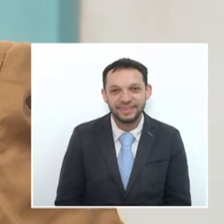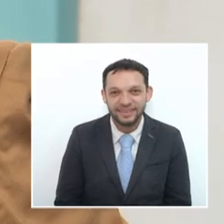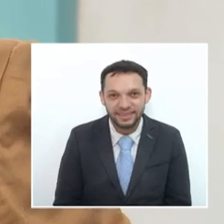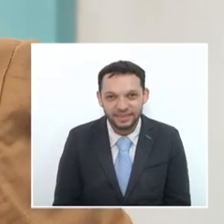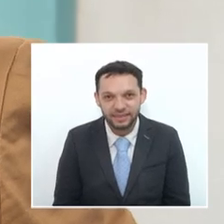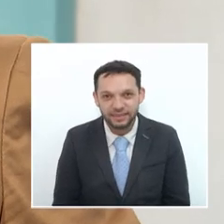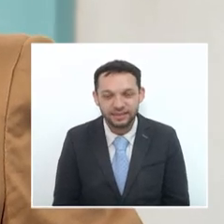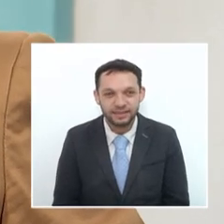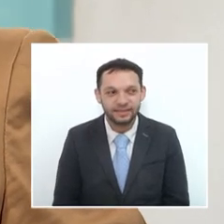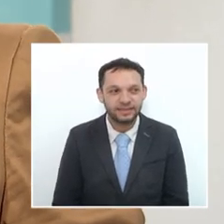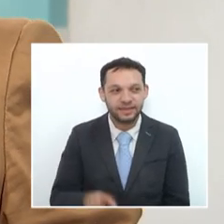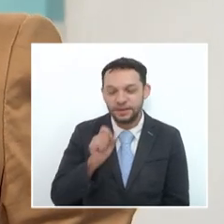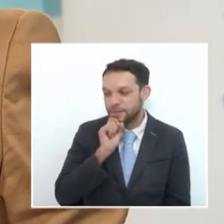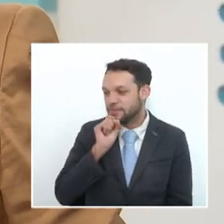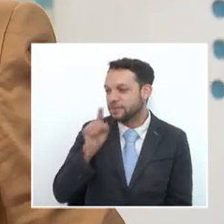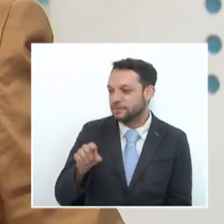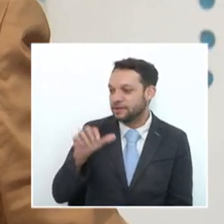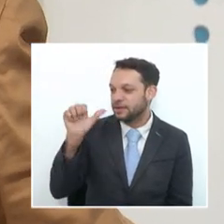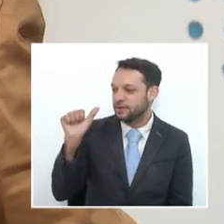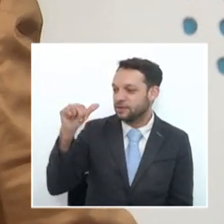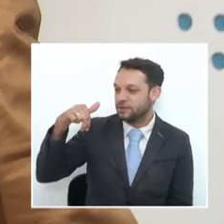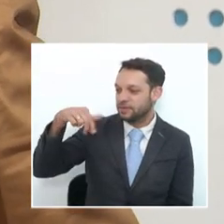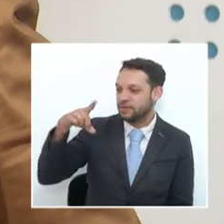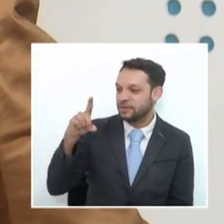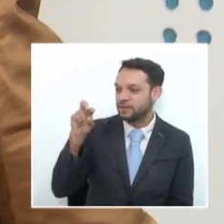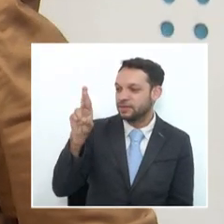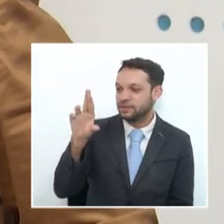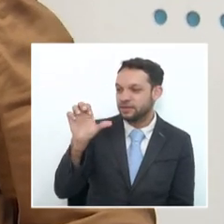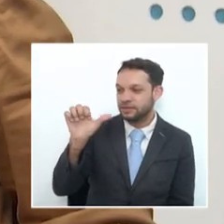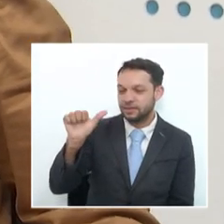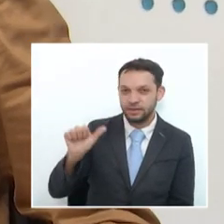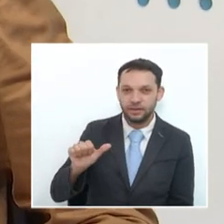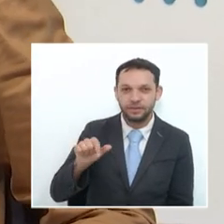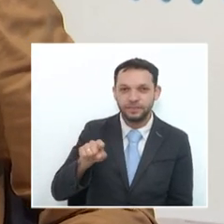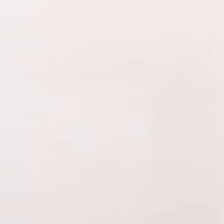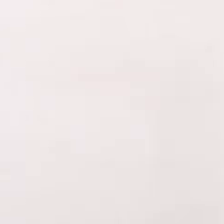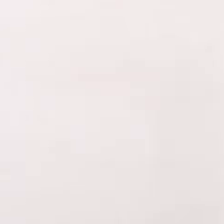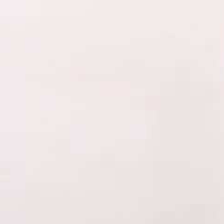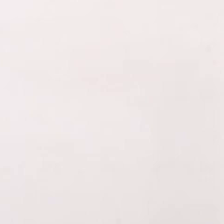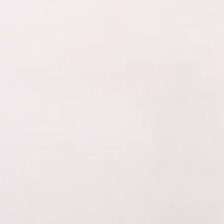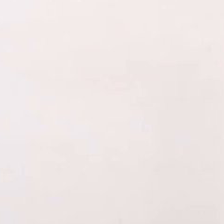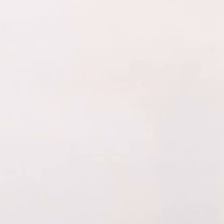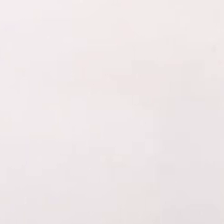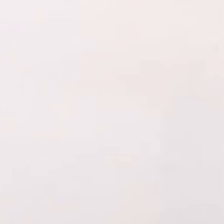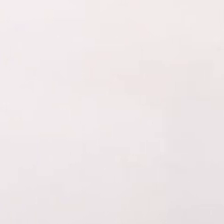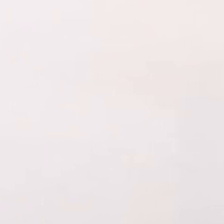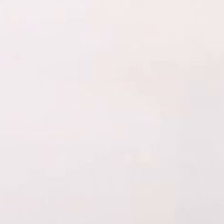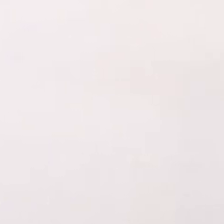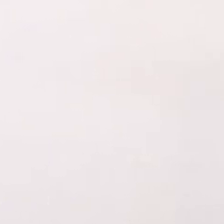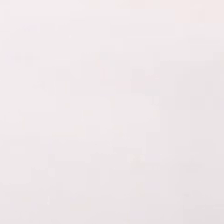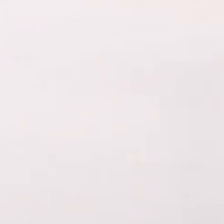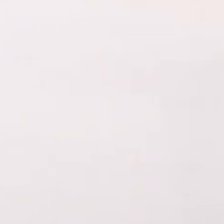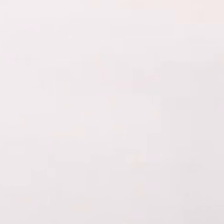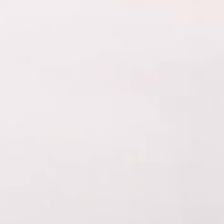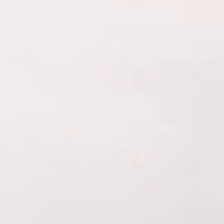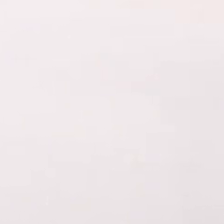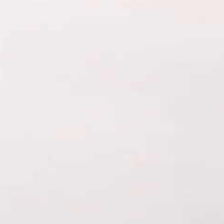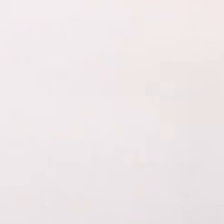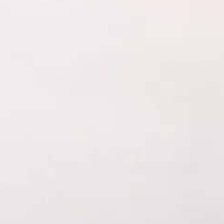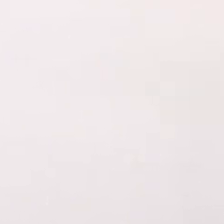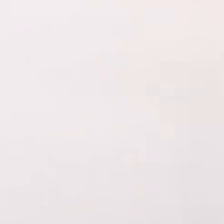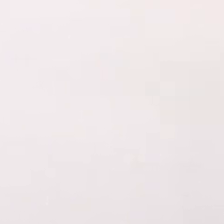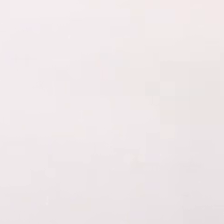Esta pregunta es de Andrea desde Medellín. Tengo una sobrina de 2 meses, lleva 5 días sin dar del cuerpo. Le